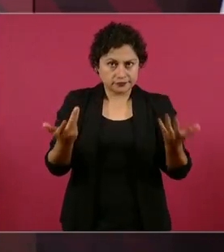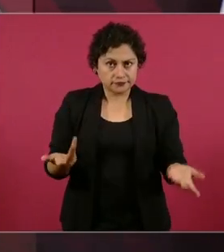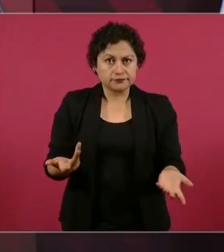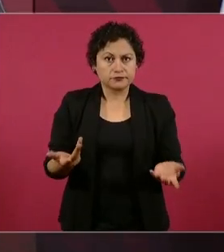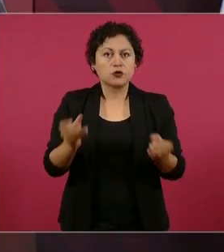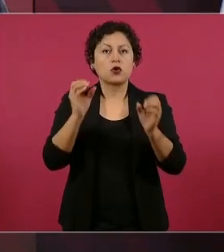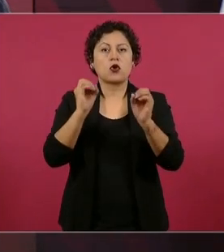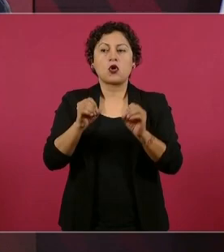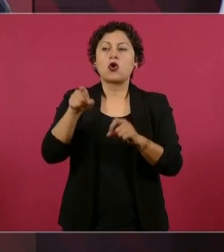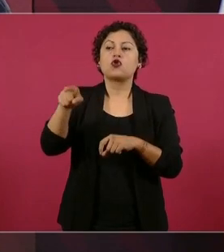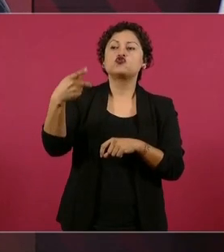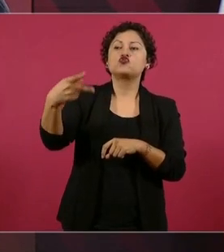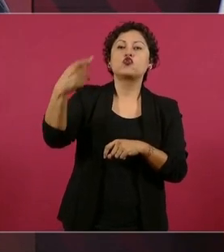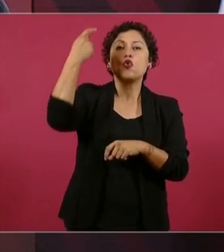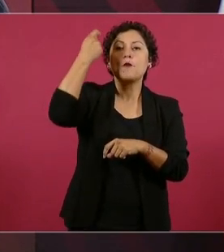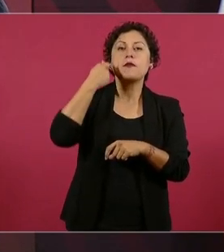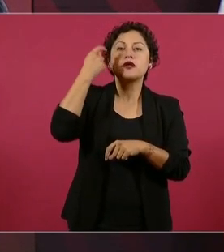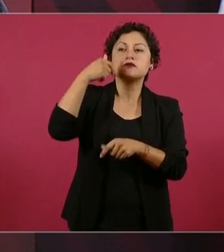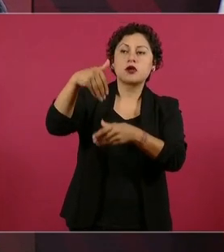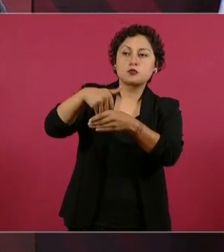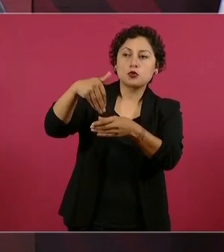el manejo de las pensiones,